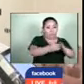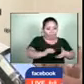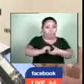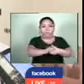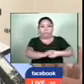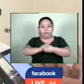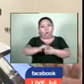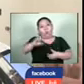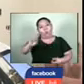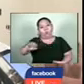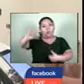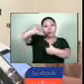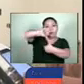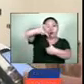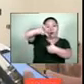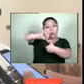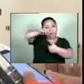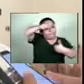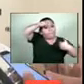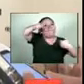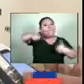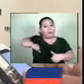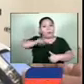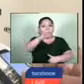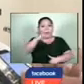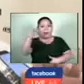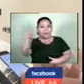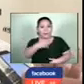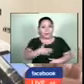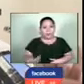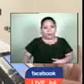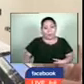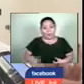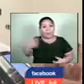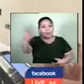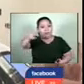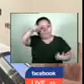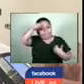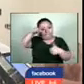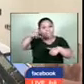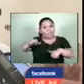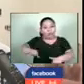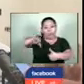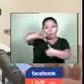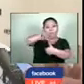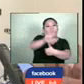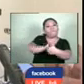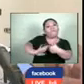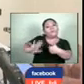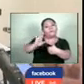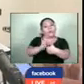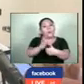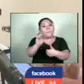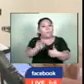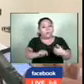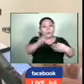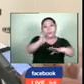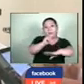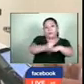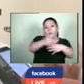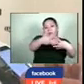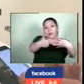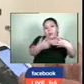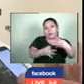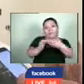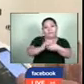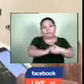nivel centroamericano a ponerse de acuerdo los jefes de Estado de toda Centroamérica para generar políticas públicas